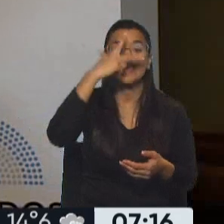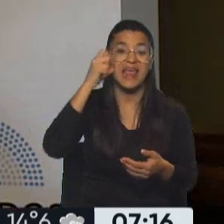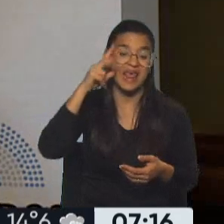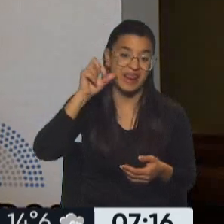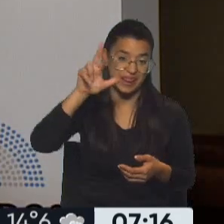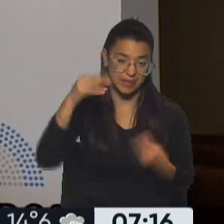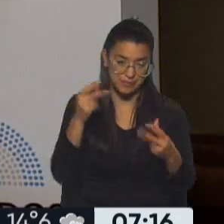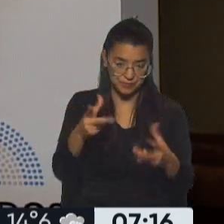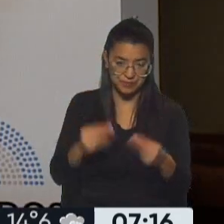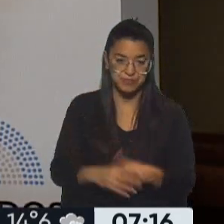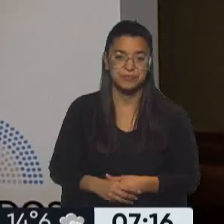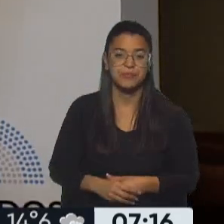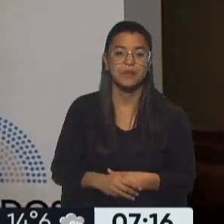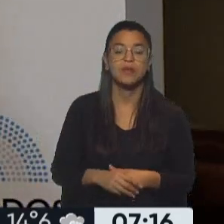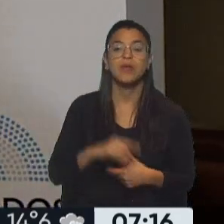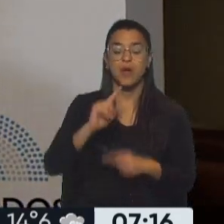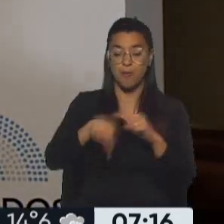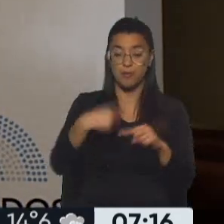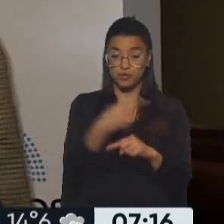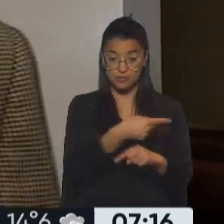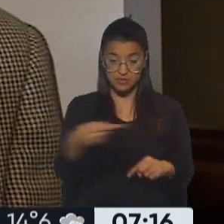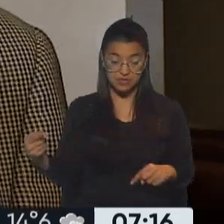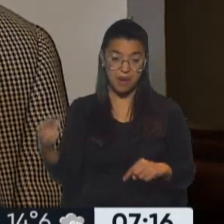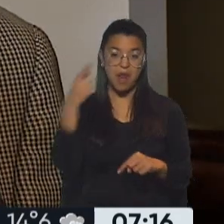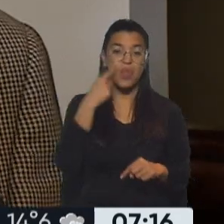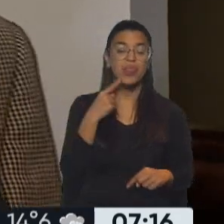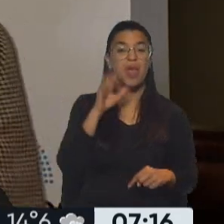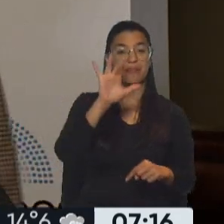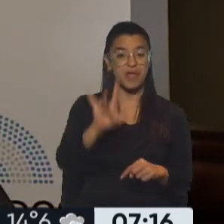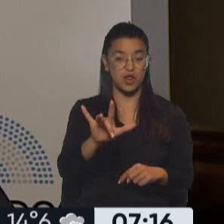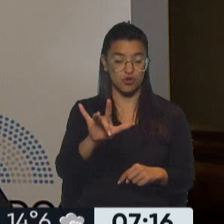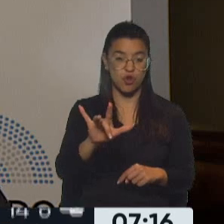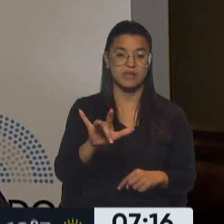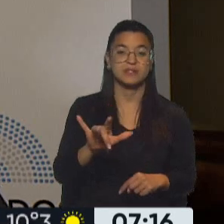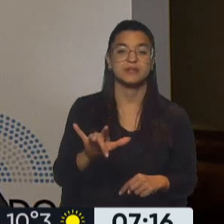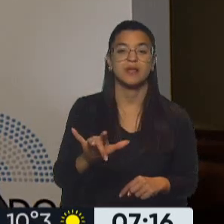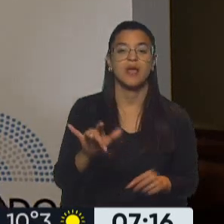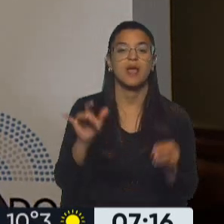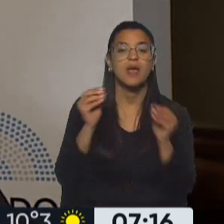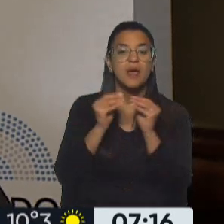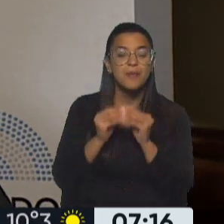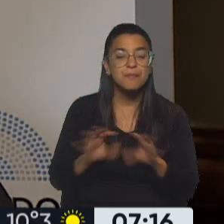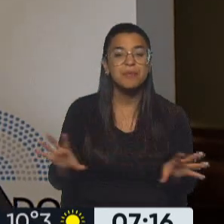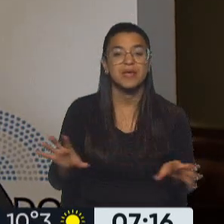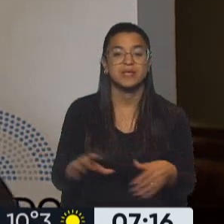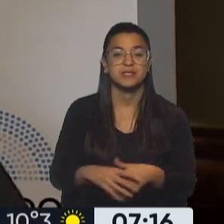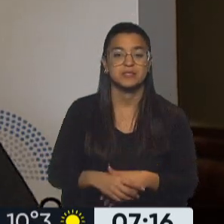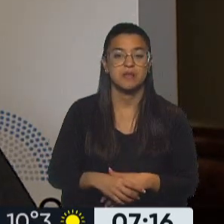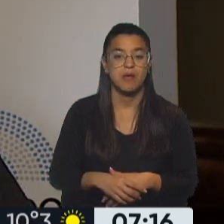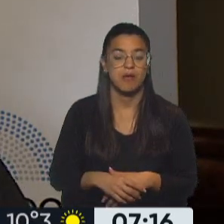a partir de la semana que viene del día miércoles comenzaremos un